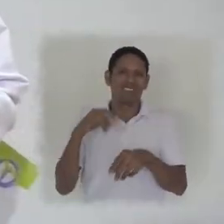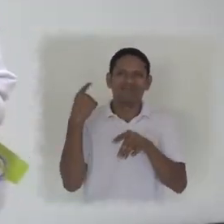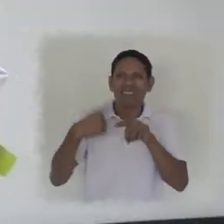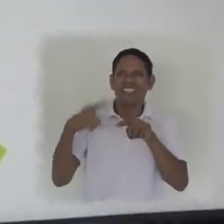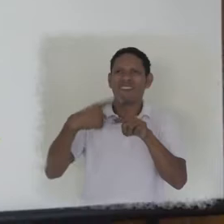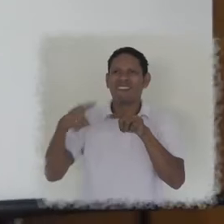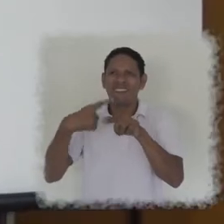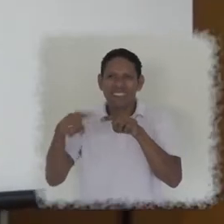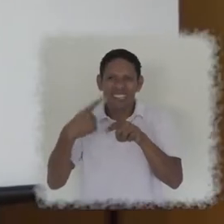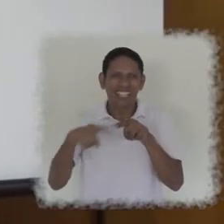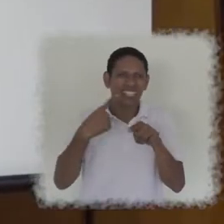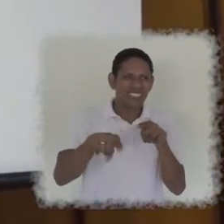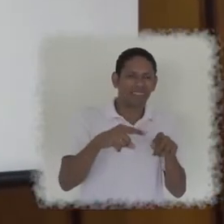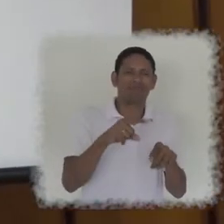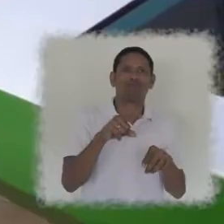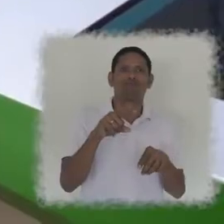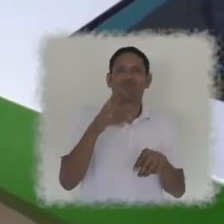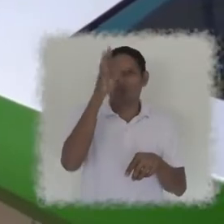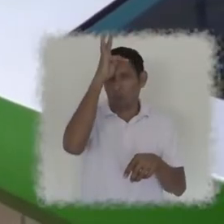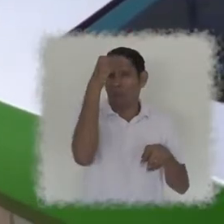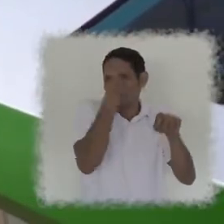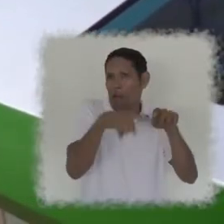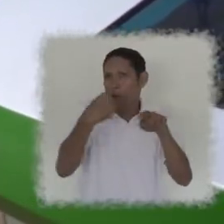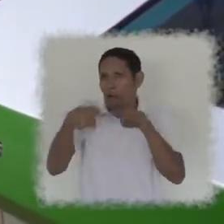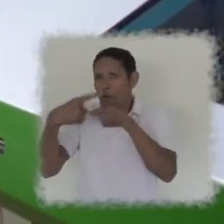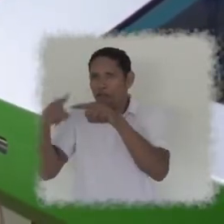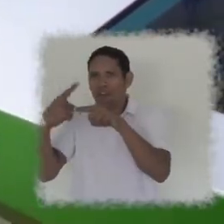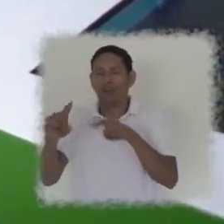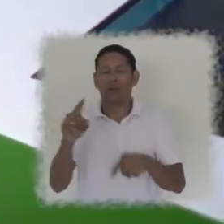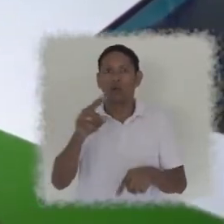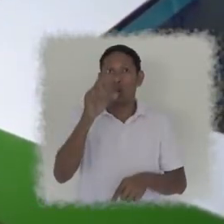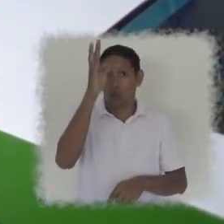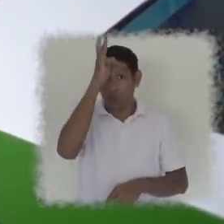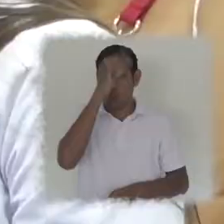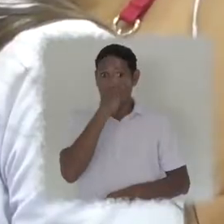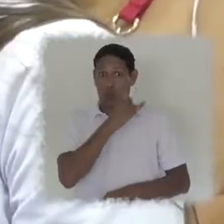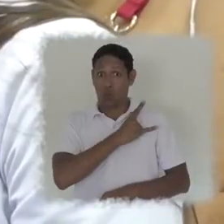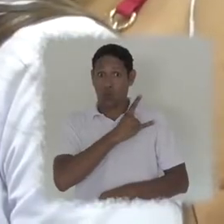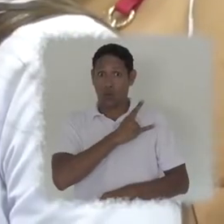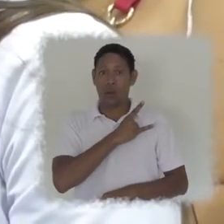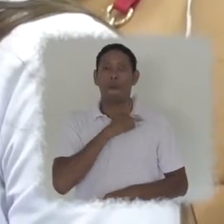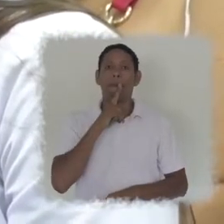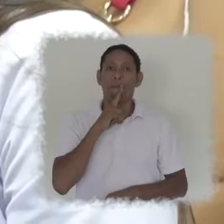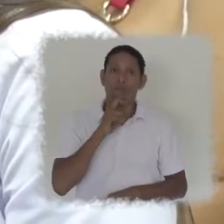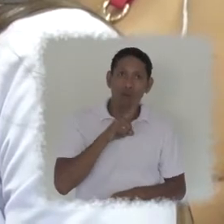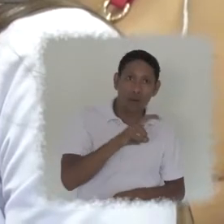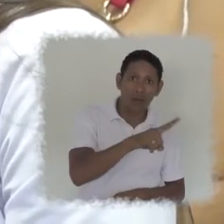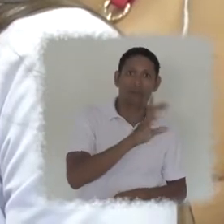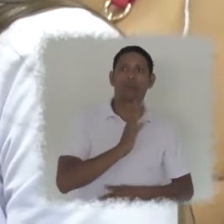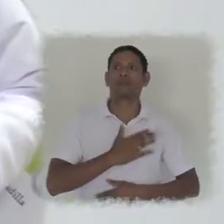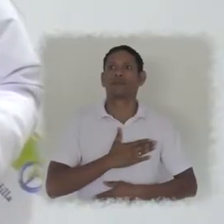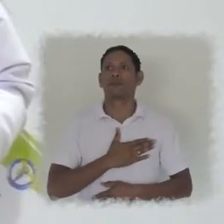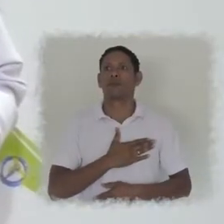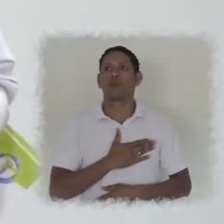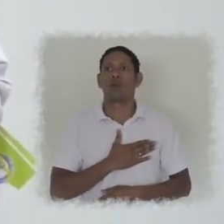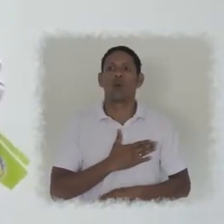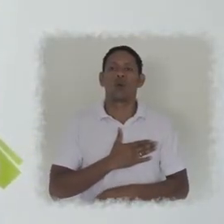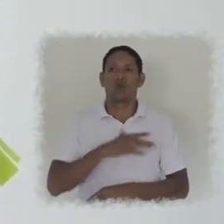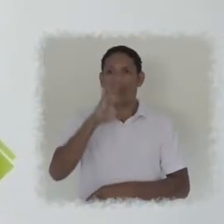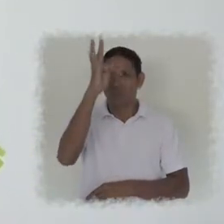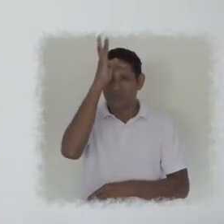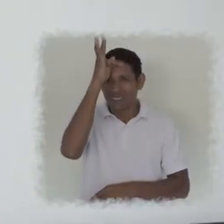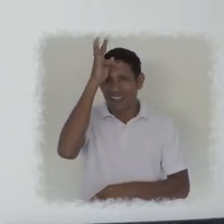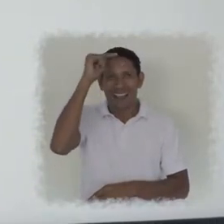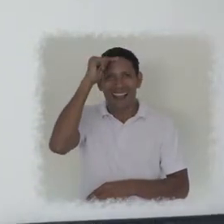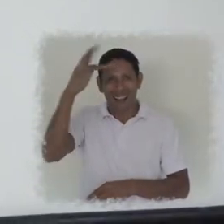realizarán su internado rotatorio en entidades prestadoras de servicios de salud del país: Hospital Universitario de Santander en Bucaramanga,